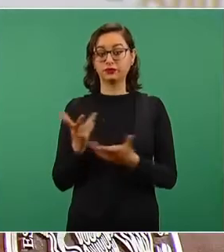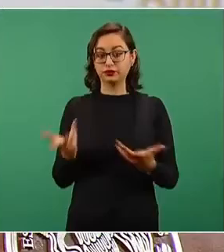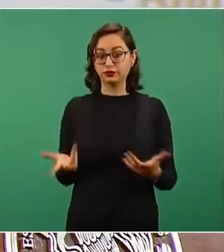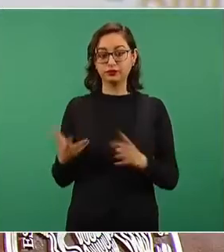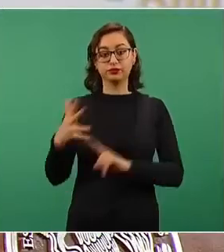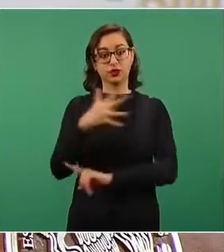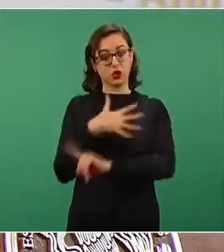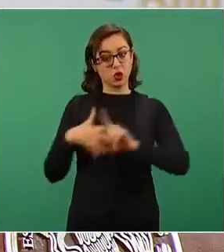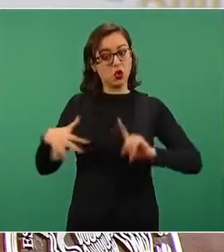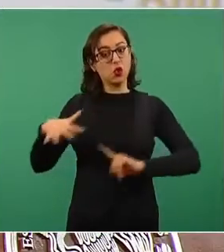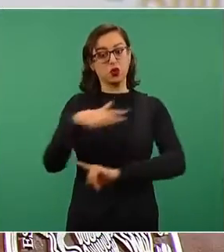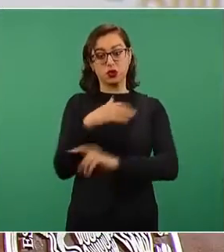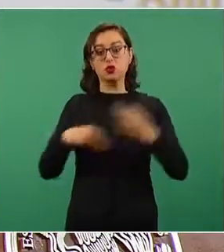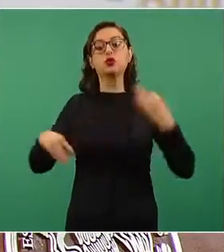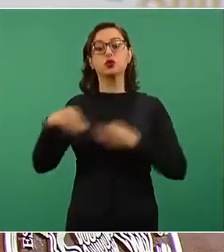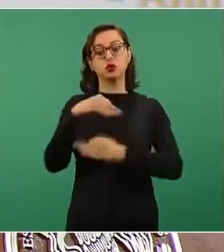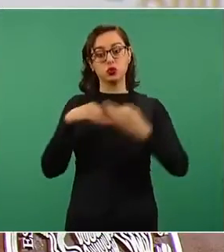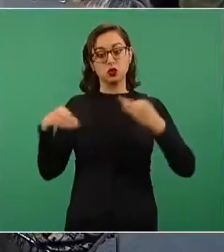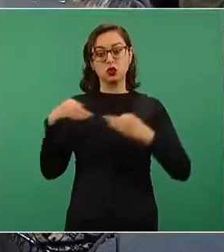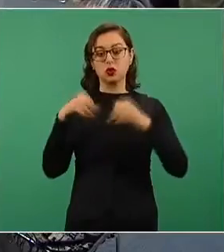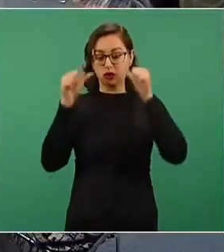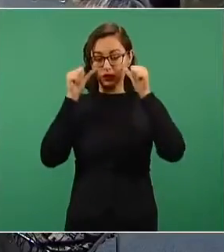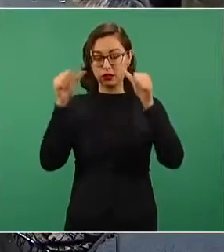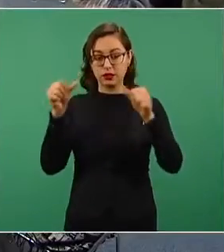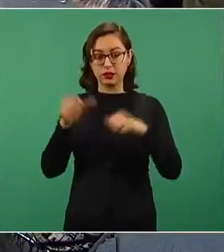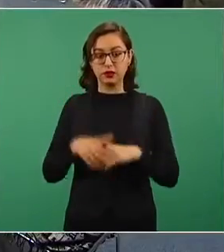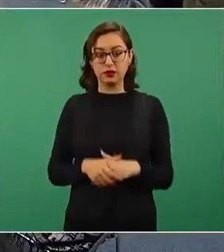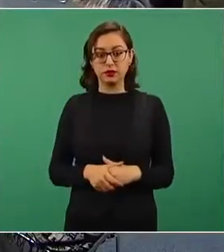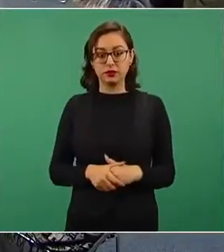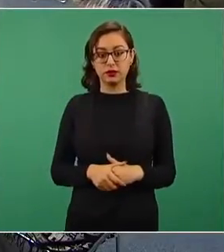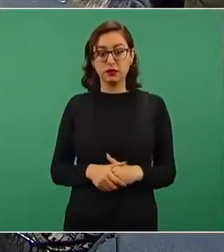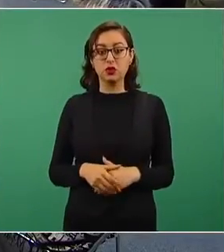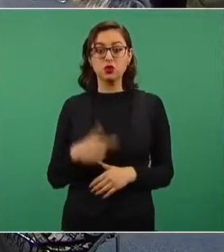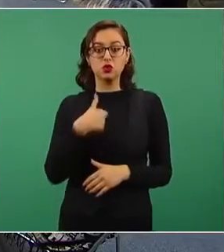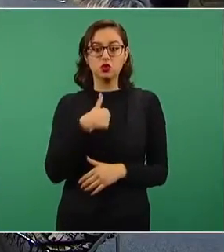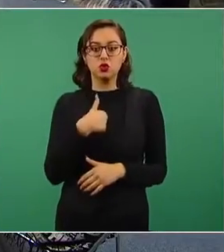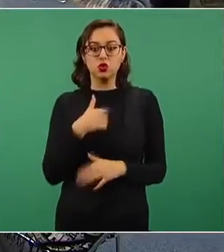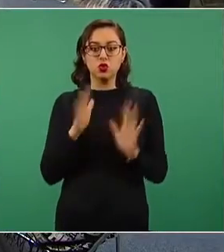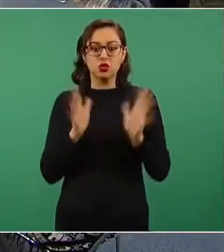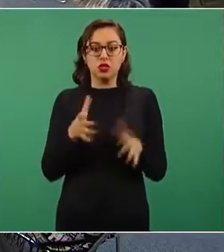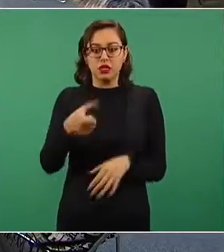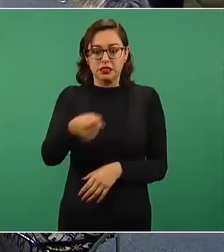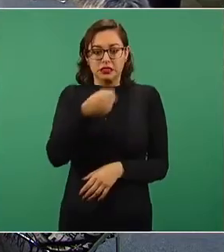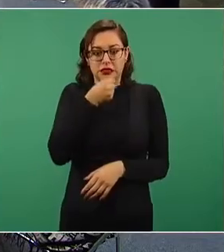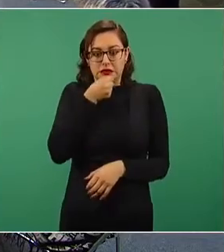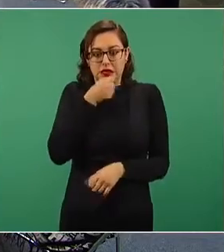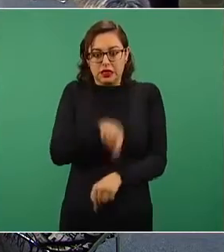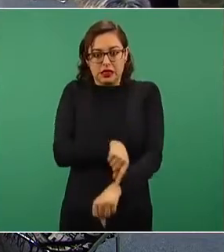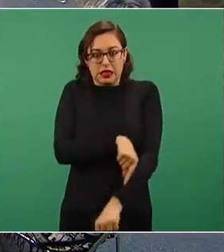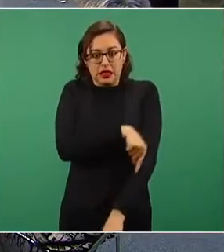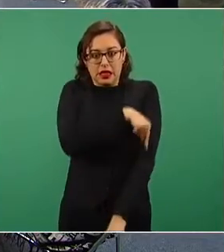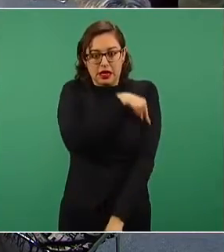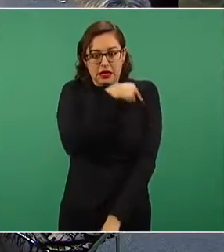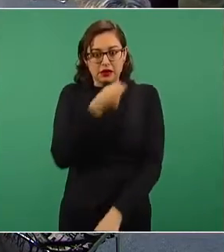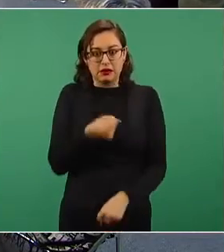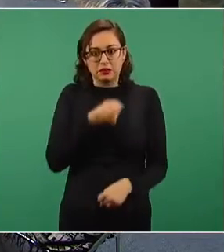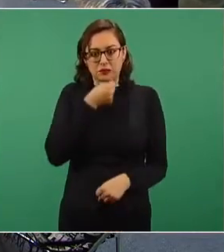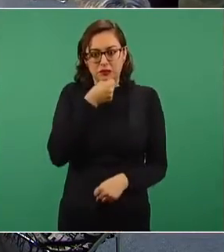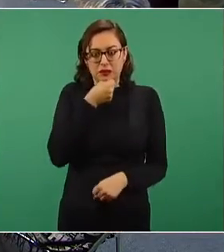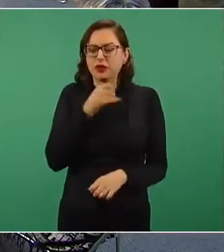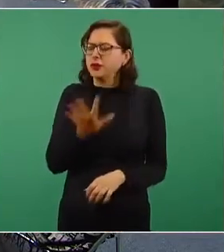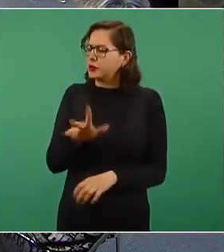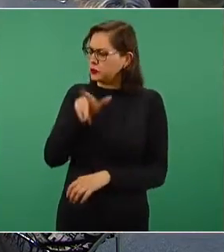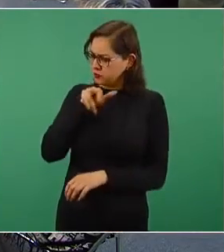todo lo que realmente sucede. Ya me estoy apoderando del micrófono. No te preocupes. Sí, mire, para eso es nada